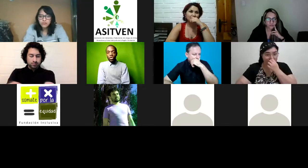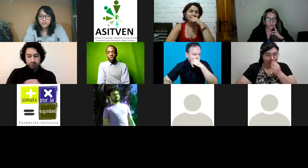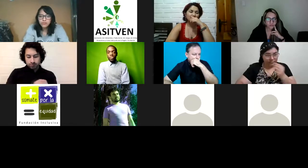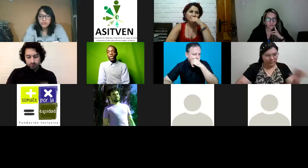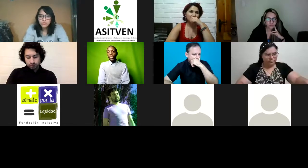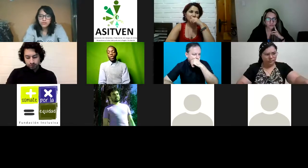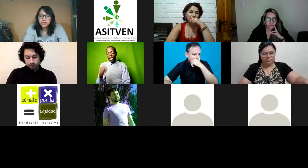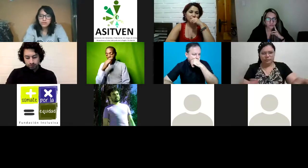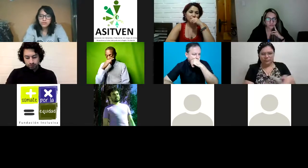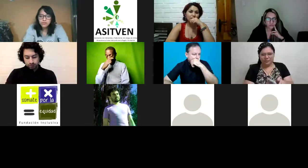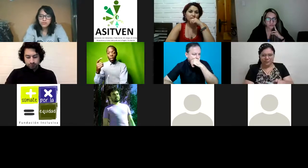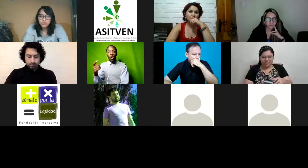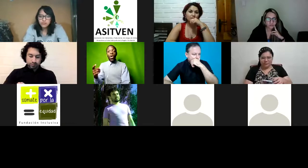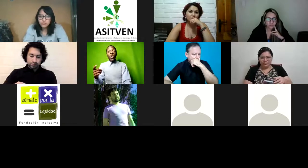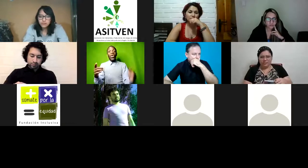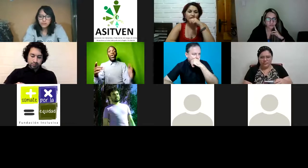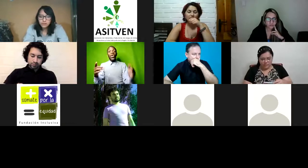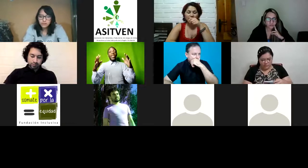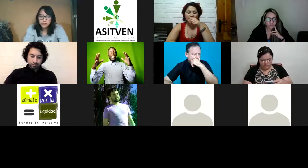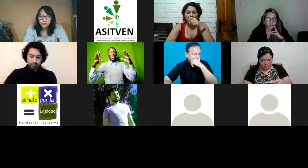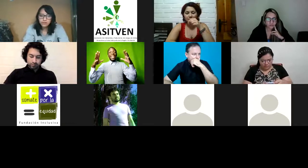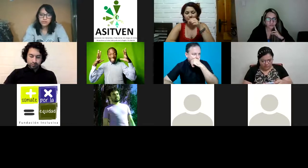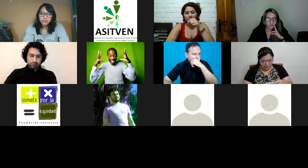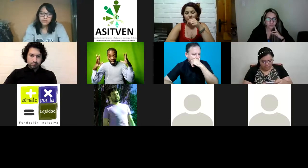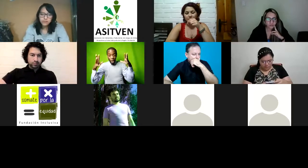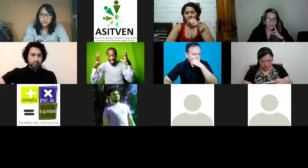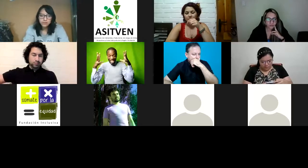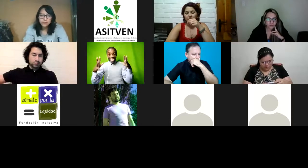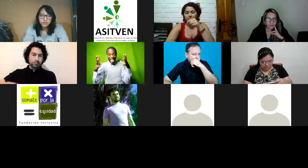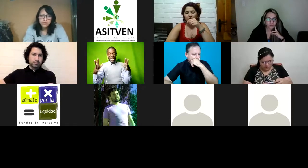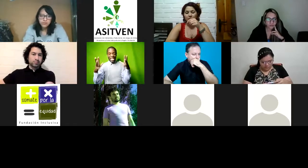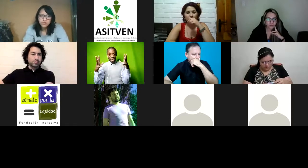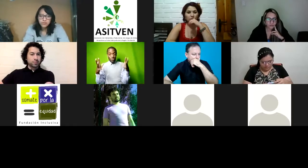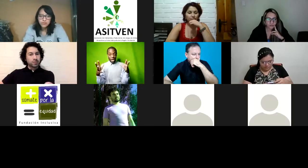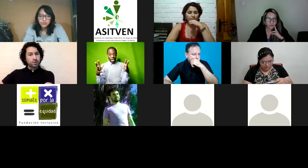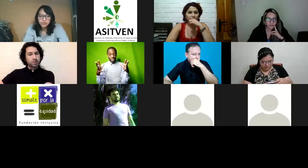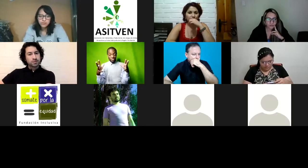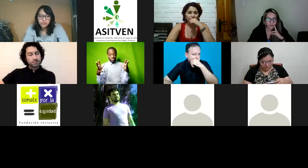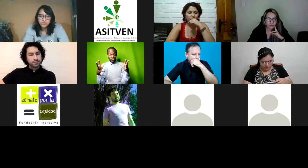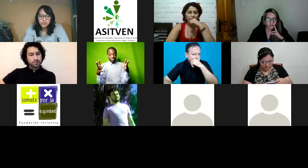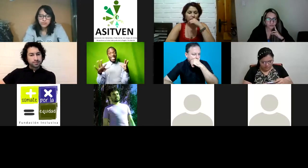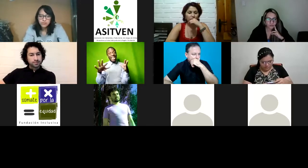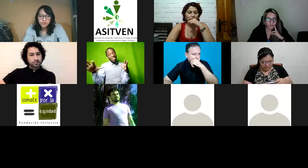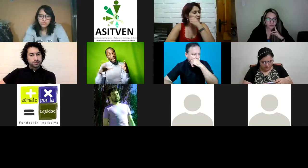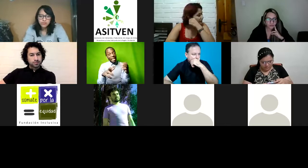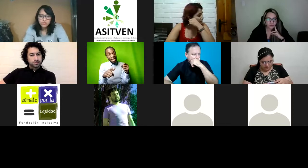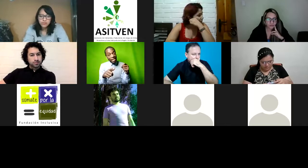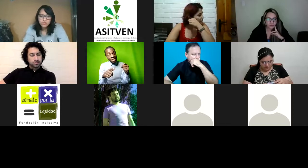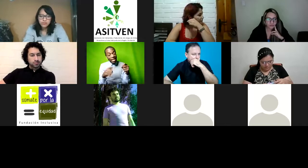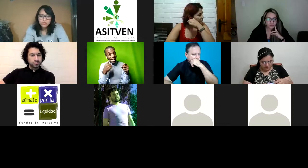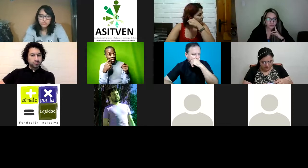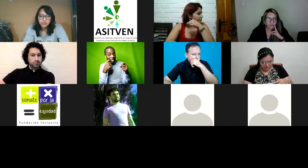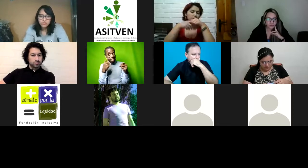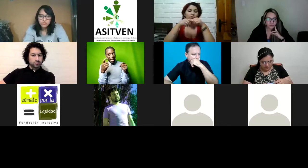criollo, ¿no? Porque como lengua de señas internacional tiene